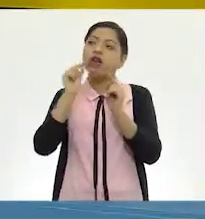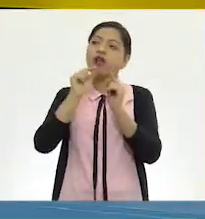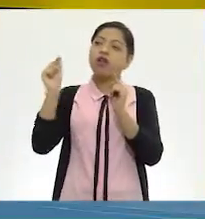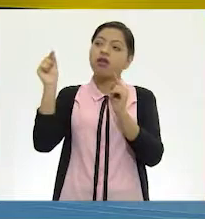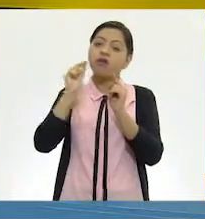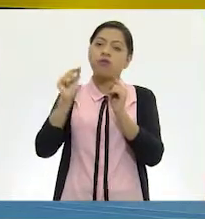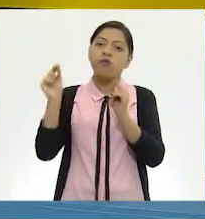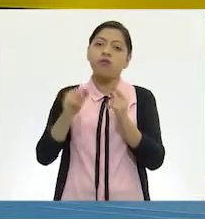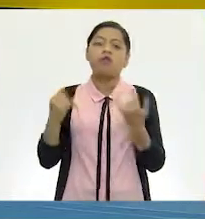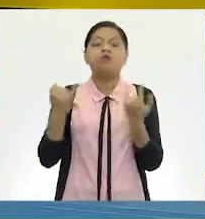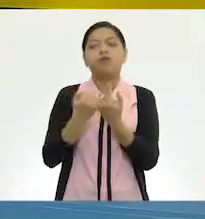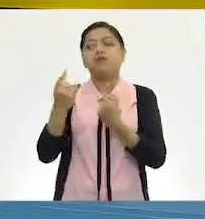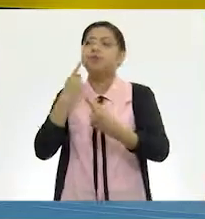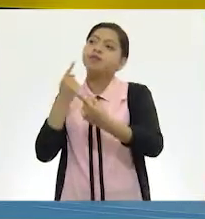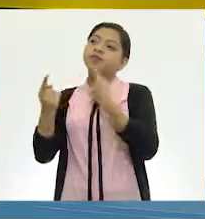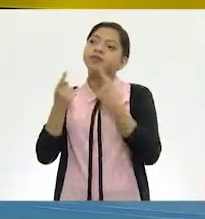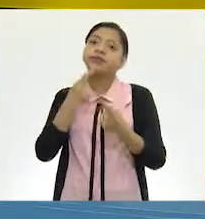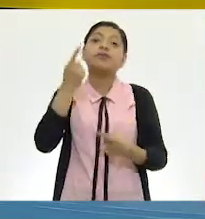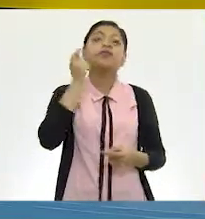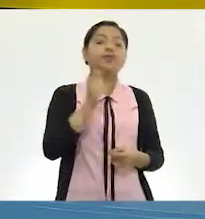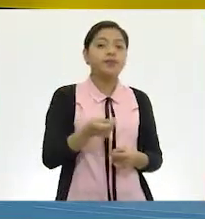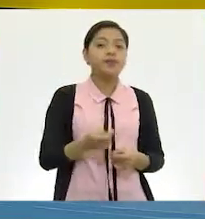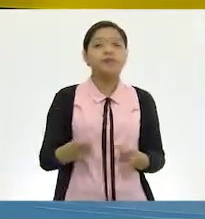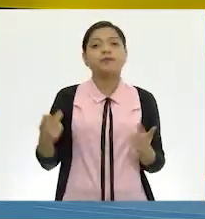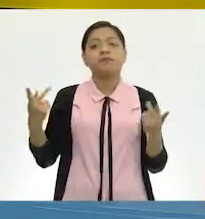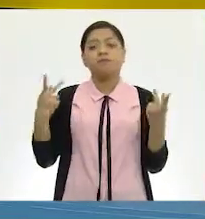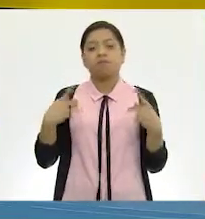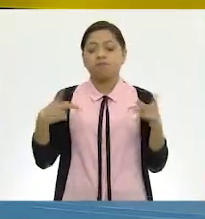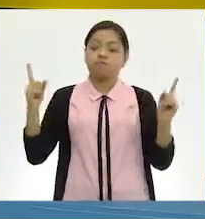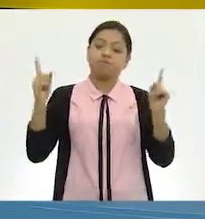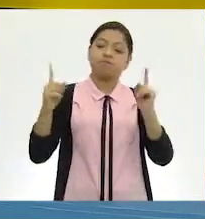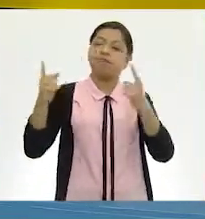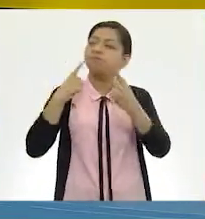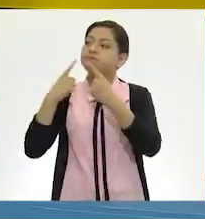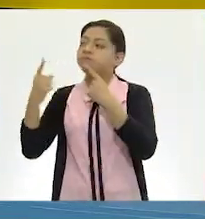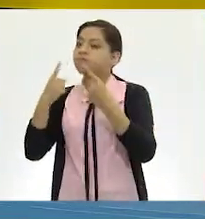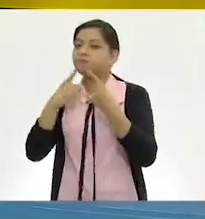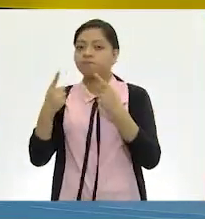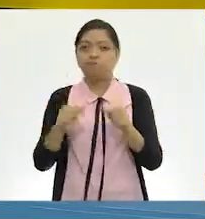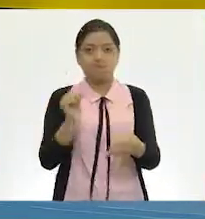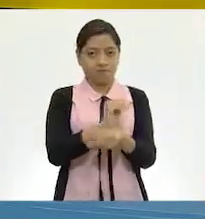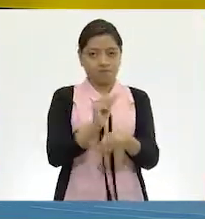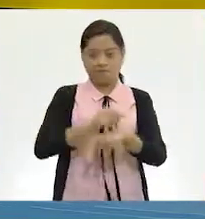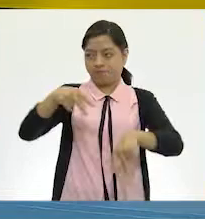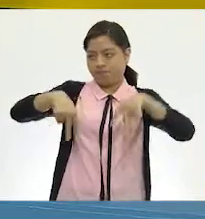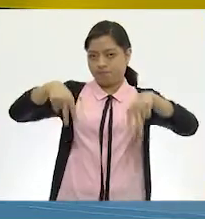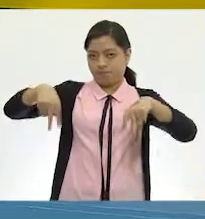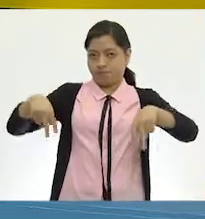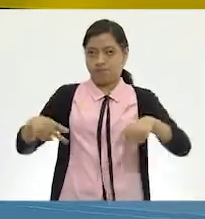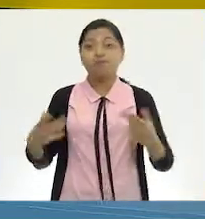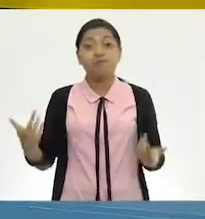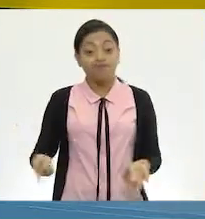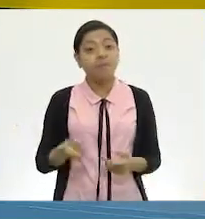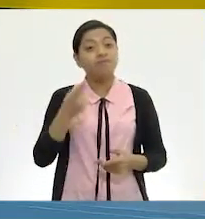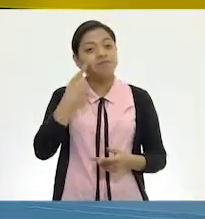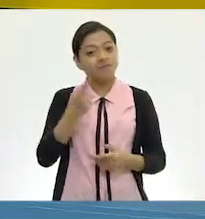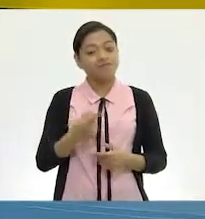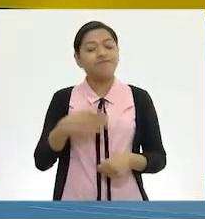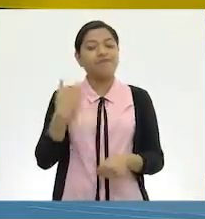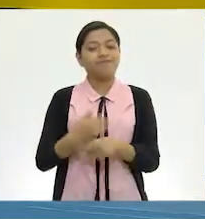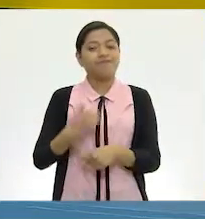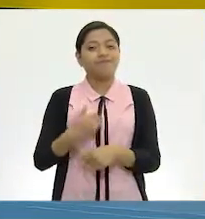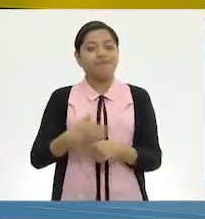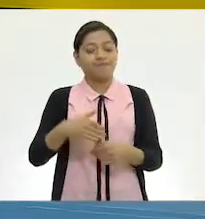los diálogos que es propiamente lo que nos dice el personaje. Entonces, vamos, ¿qué te parece ahora sí a